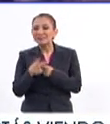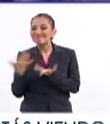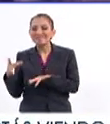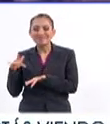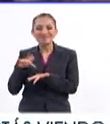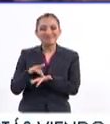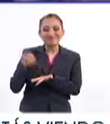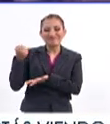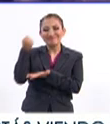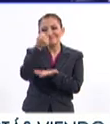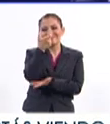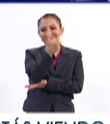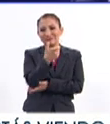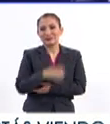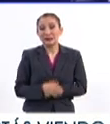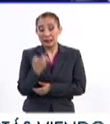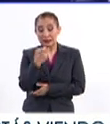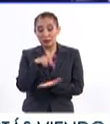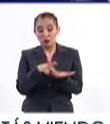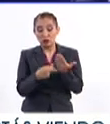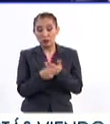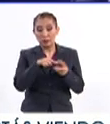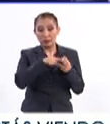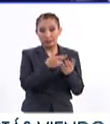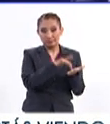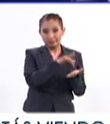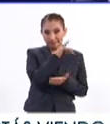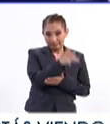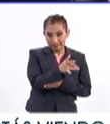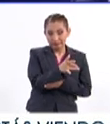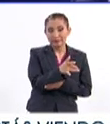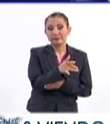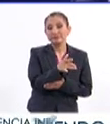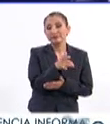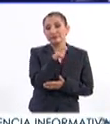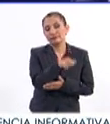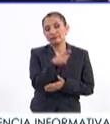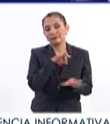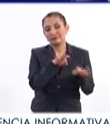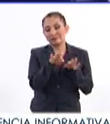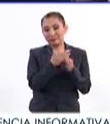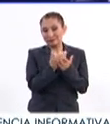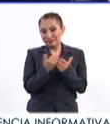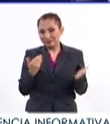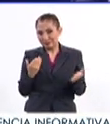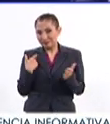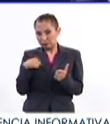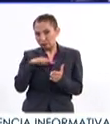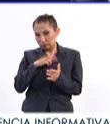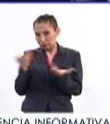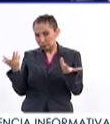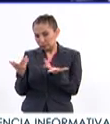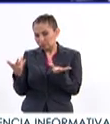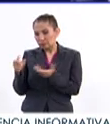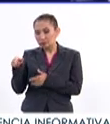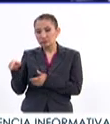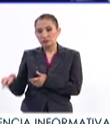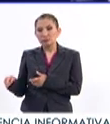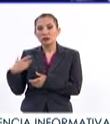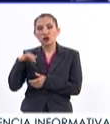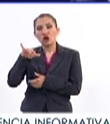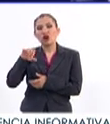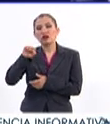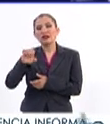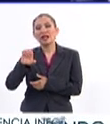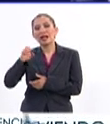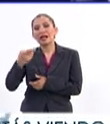quién aportara los fondos. Este proyecto surge gracias a un trabajo previo que habíamos tenido con